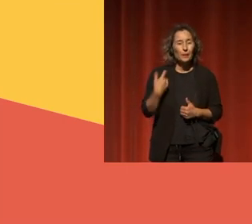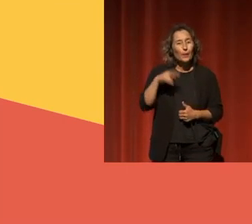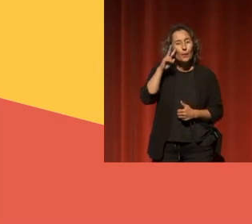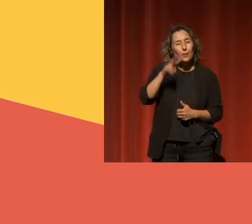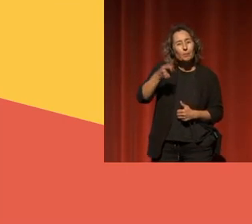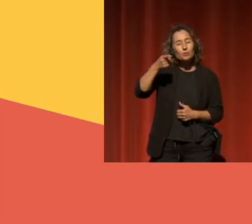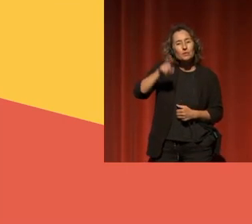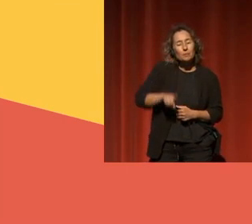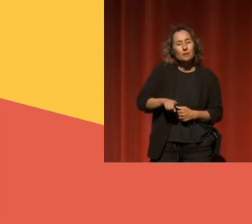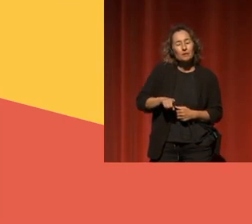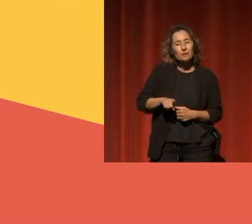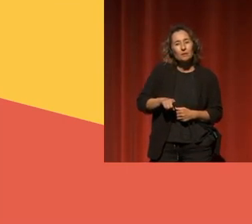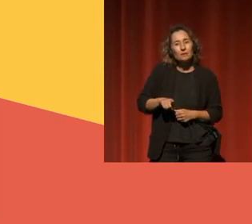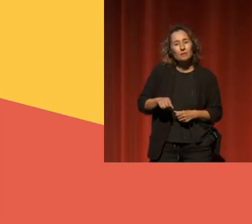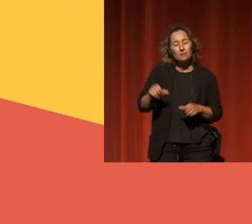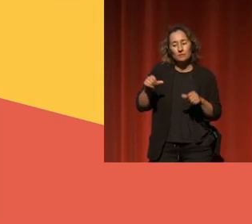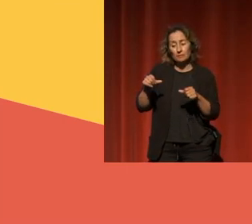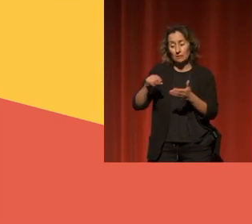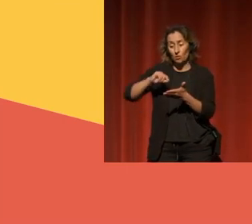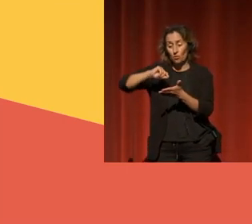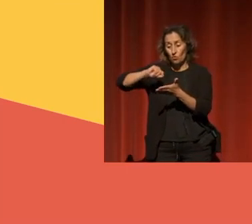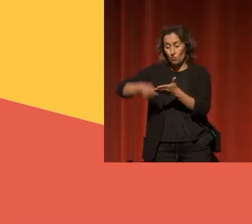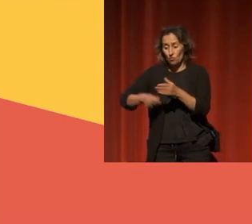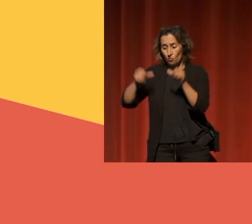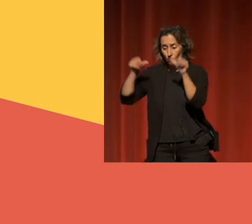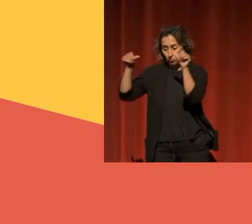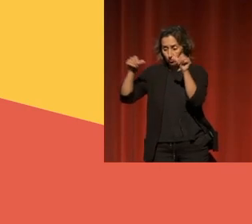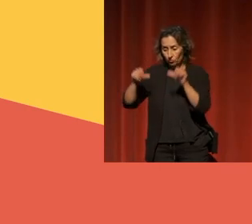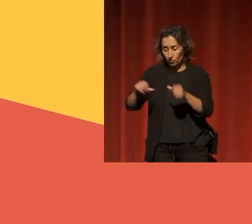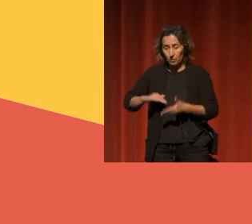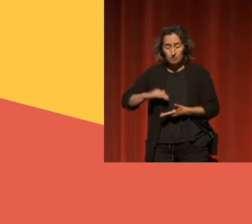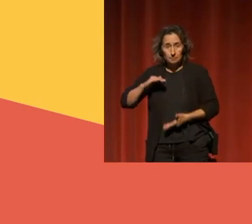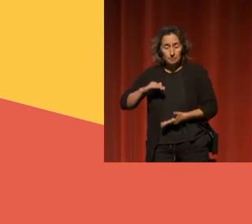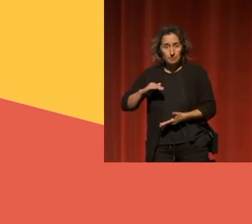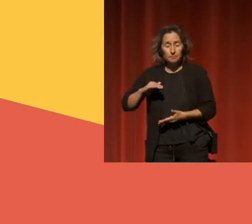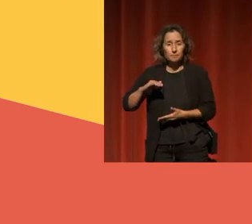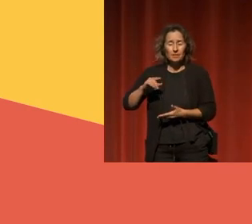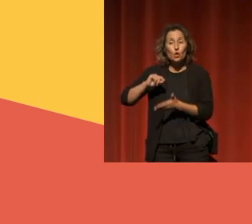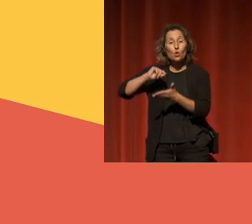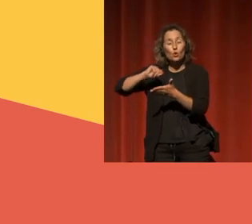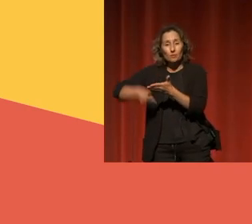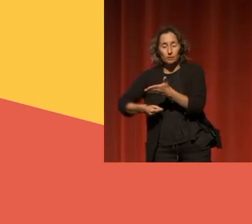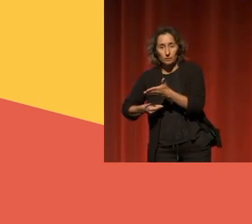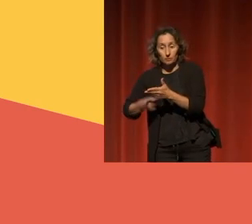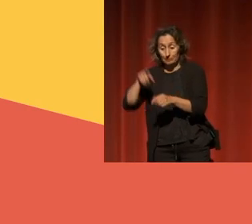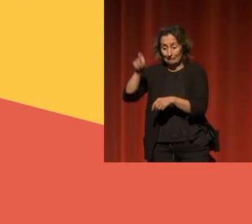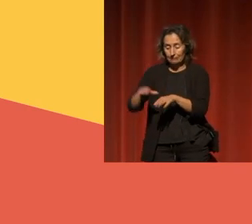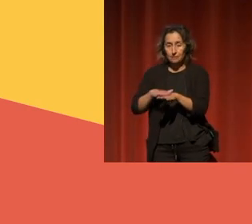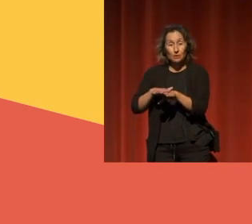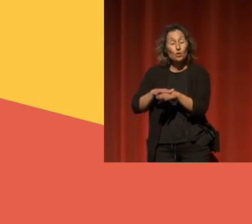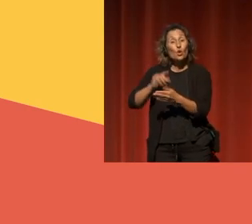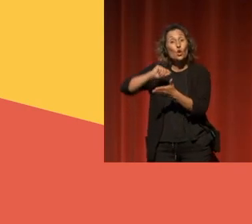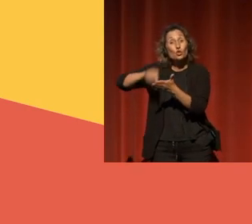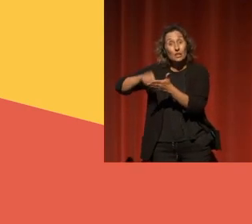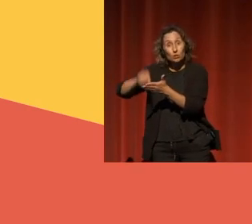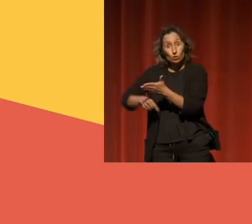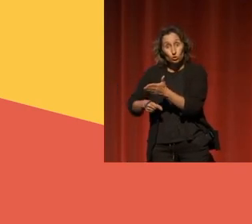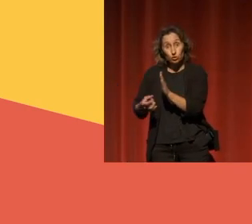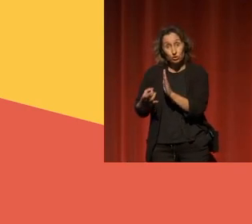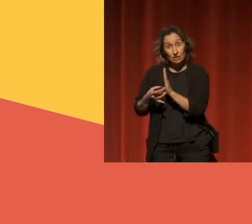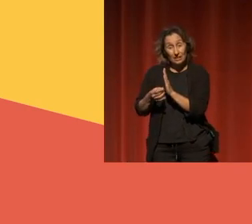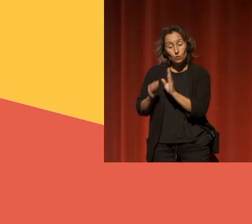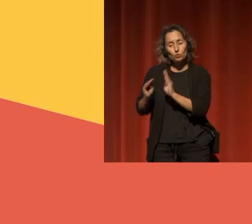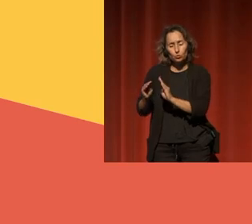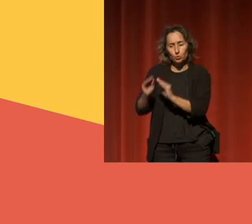menor cualificación de los contratos en las zonas Rurales de los contratos no cualificación del personal todos sabemos que